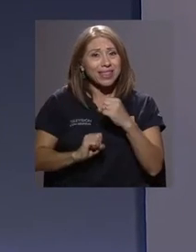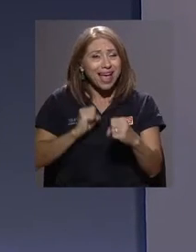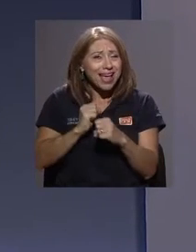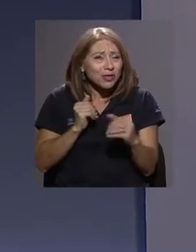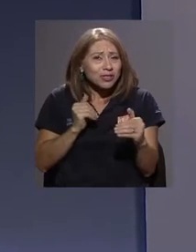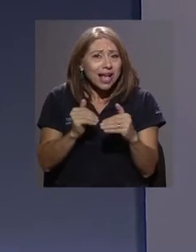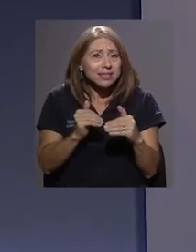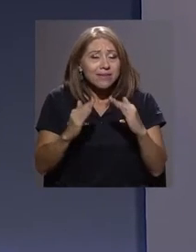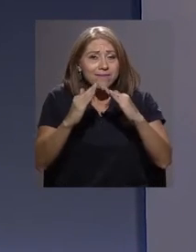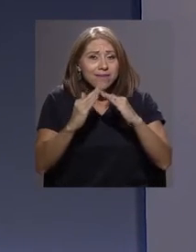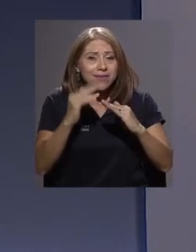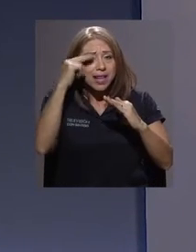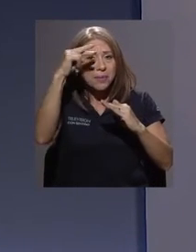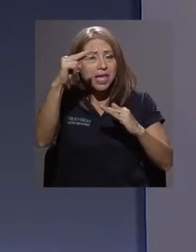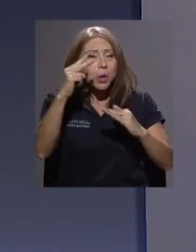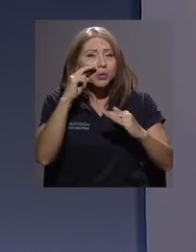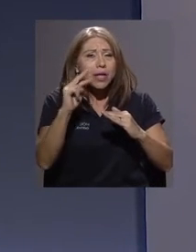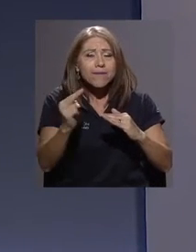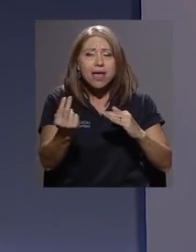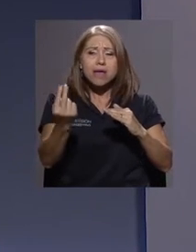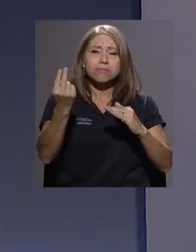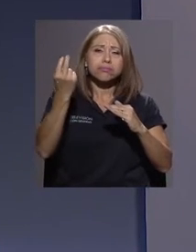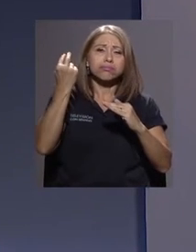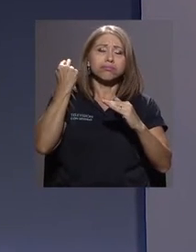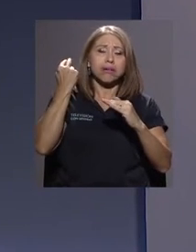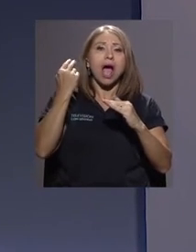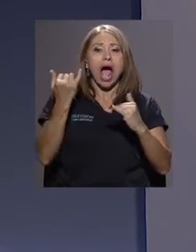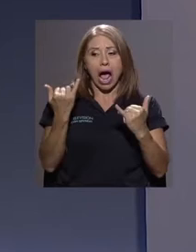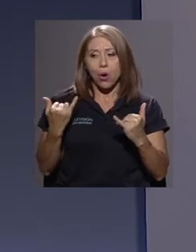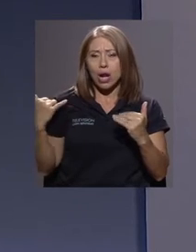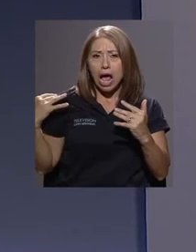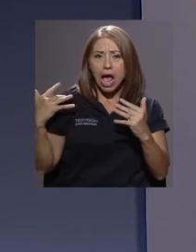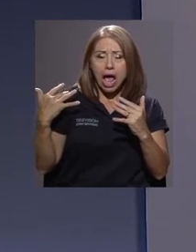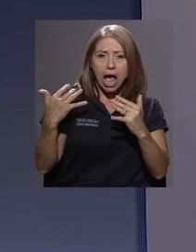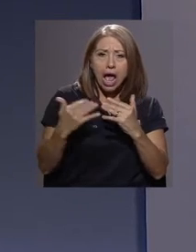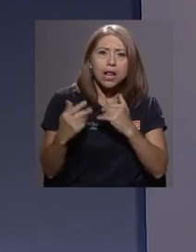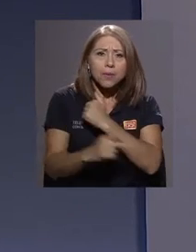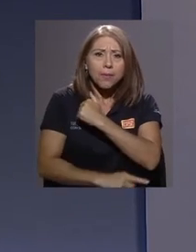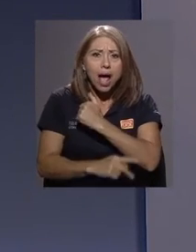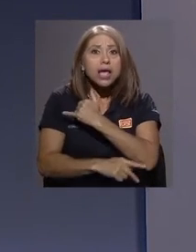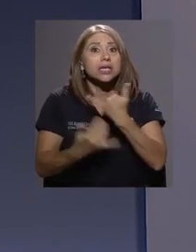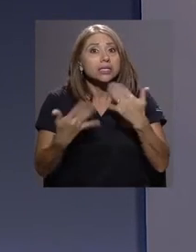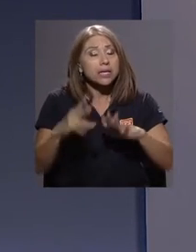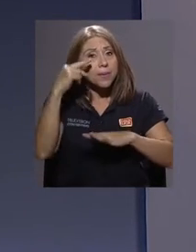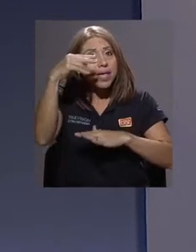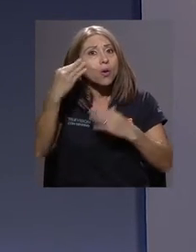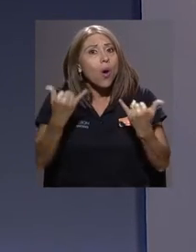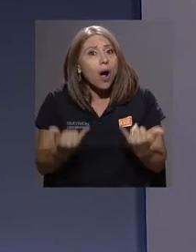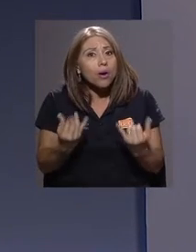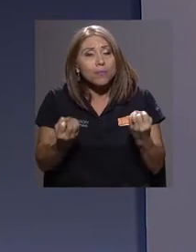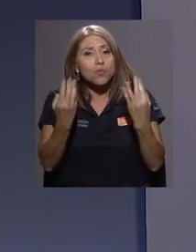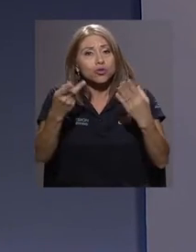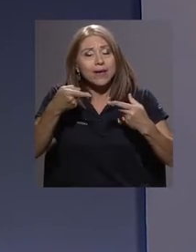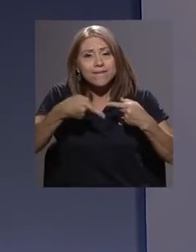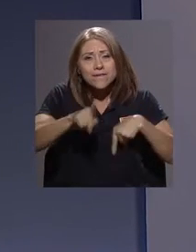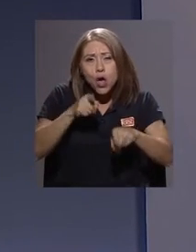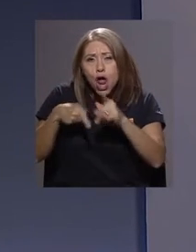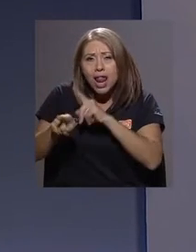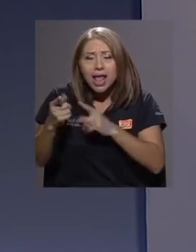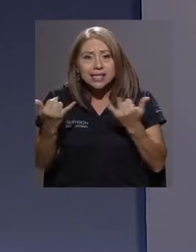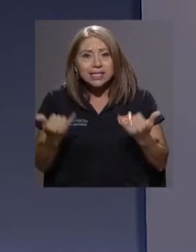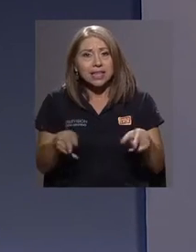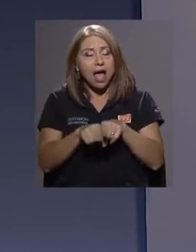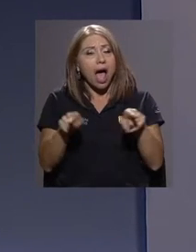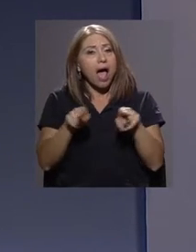en méxico como un país que hoy por hoy es un país donde se da mucha violencia y que también está viviendo un momento